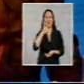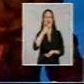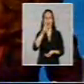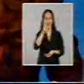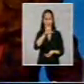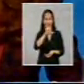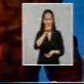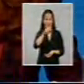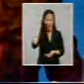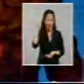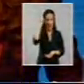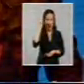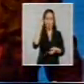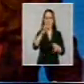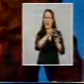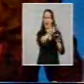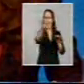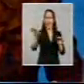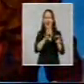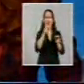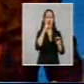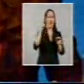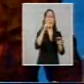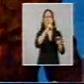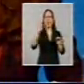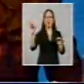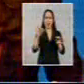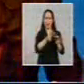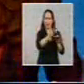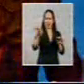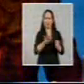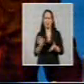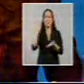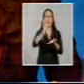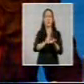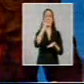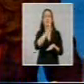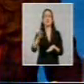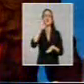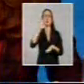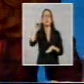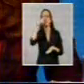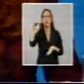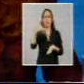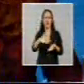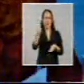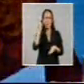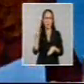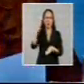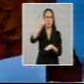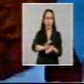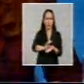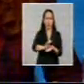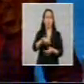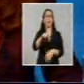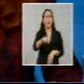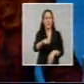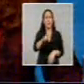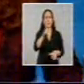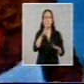2.200 metros cuadrados y una inversión de 457 millones de pesos, y que es